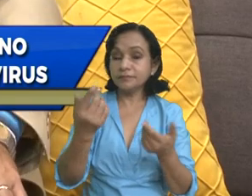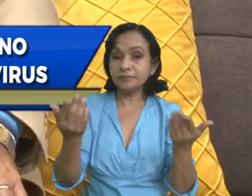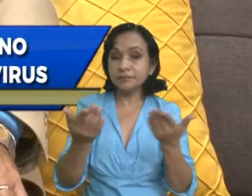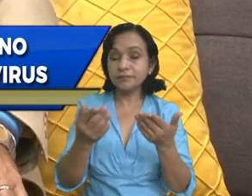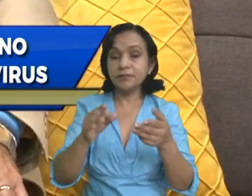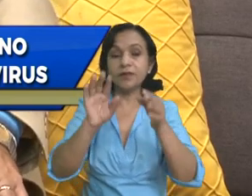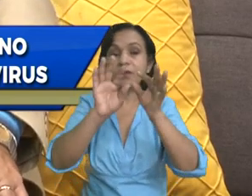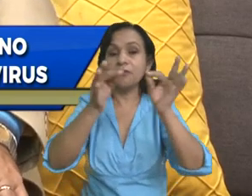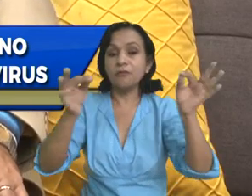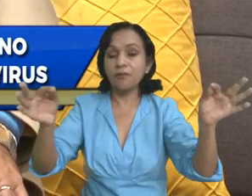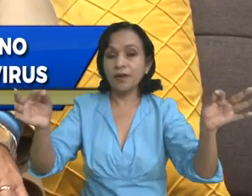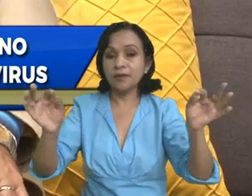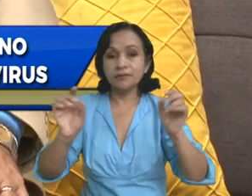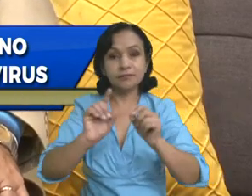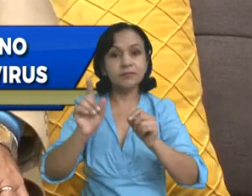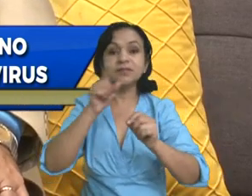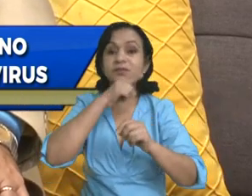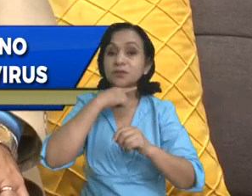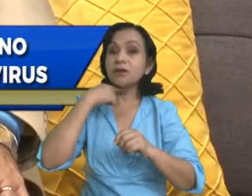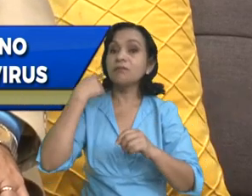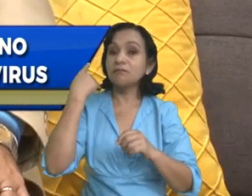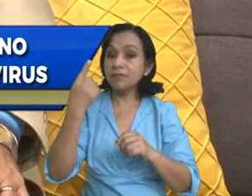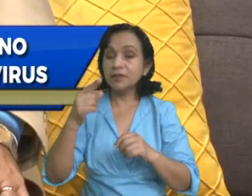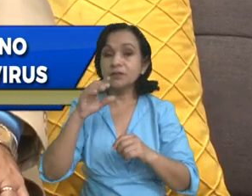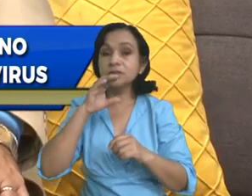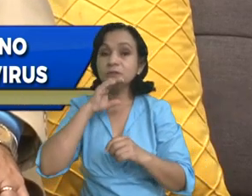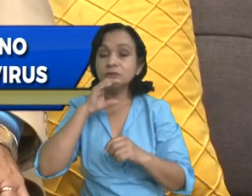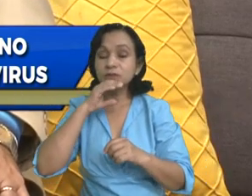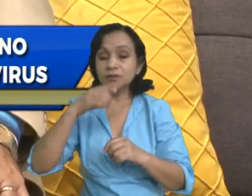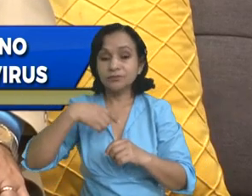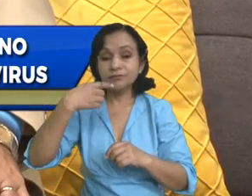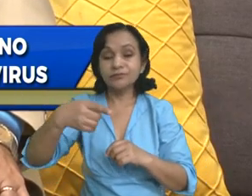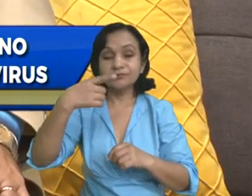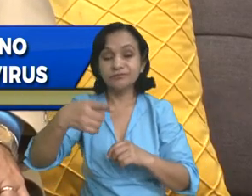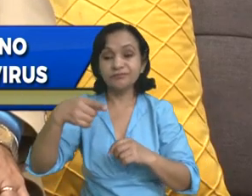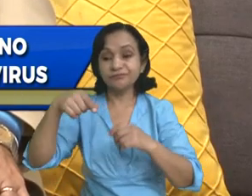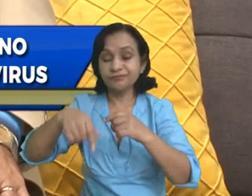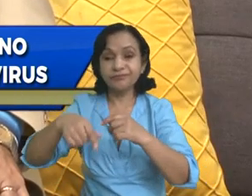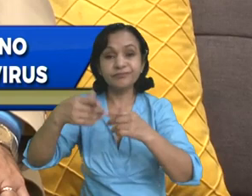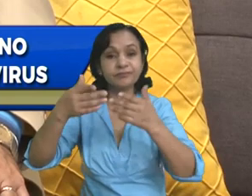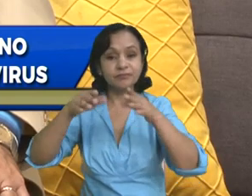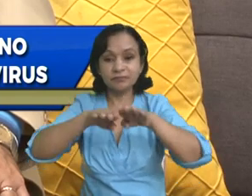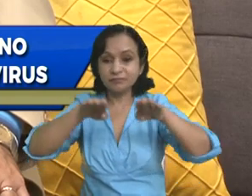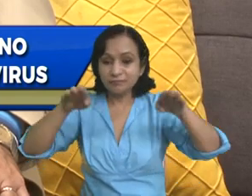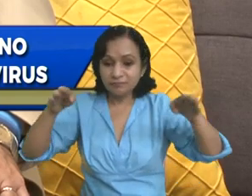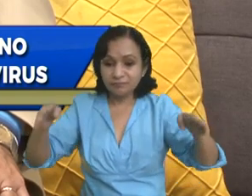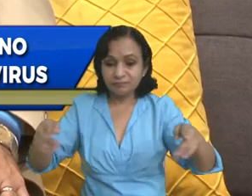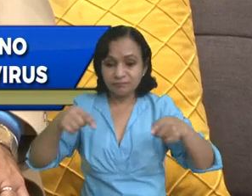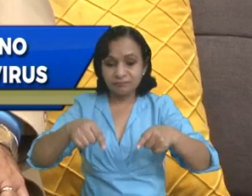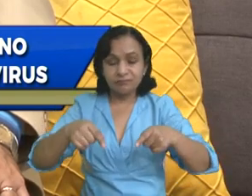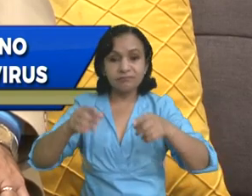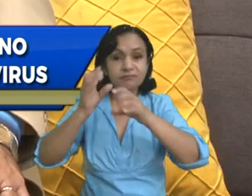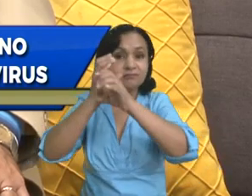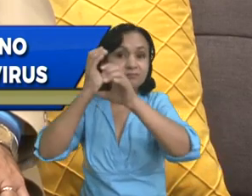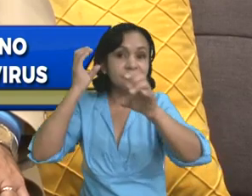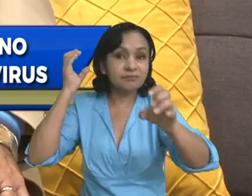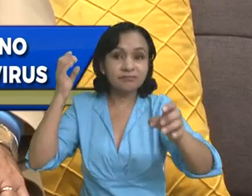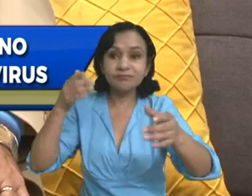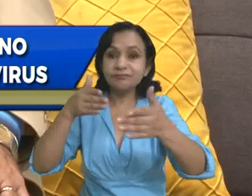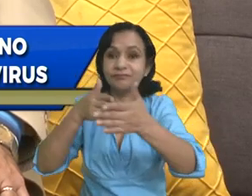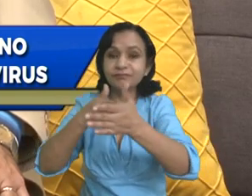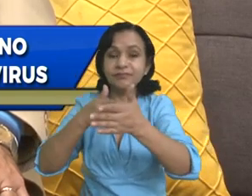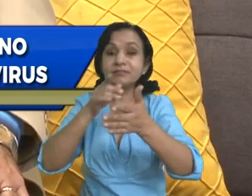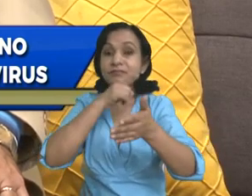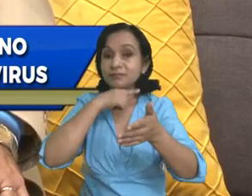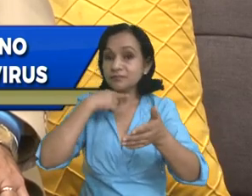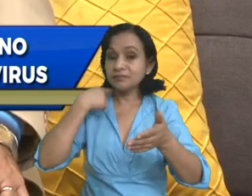una frase vacía, es una realidad que enfrentamos todos los días los cubanos en nuestra mesa, en nuestro transporte, en nuestra